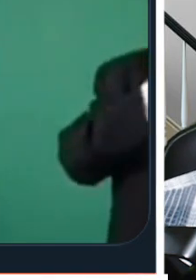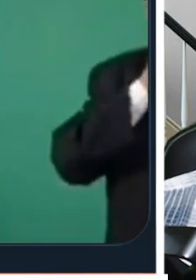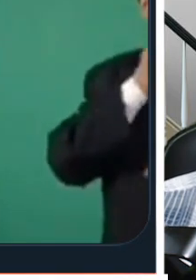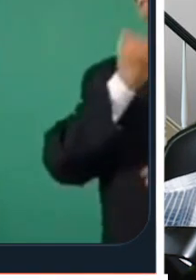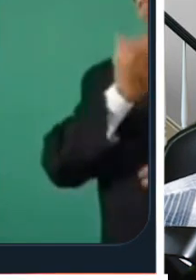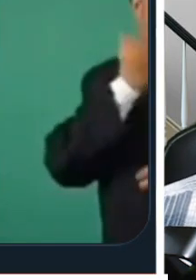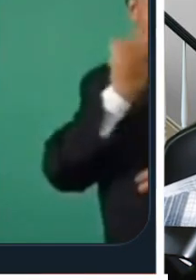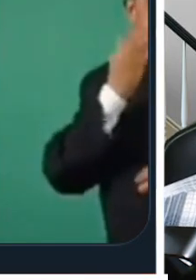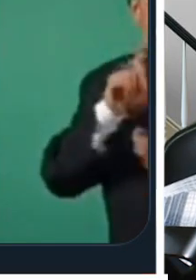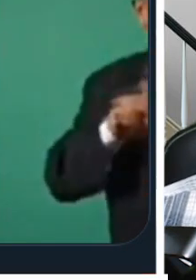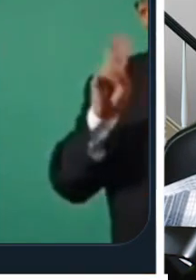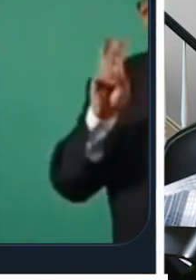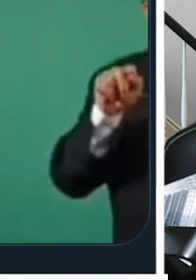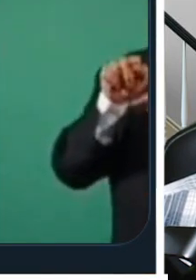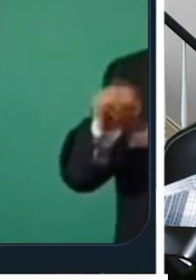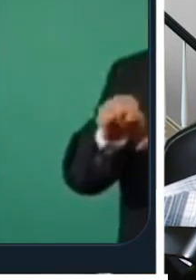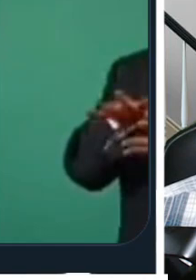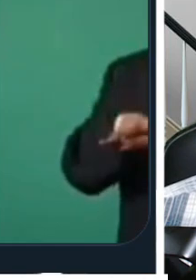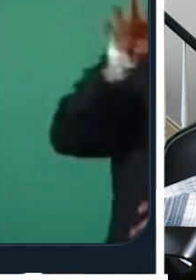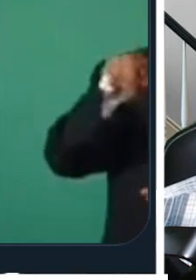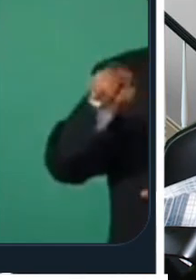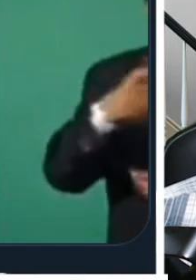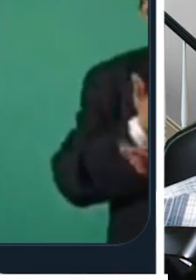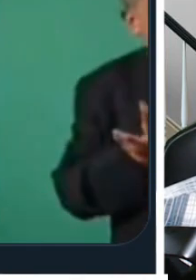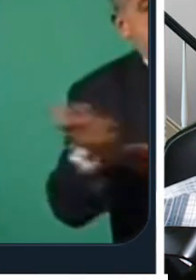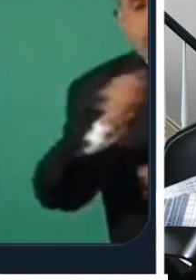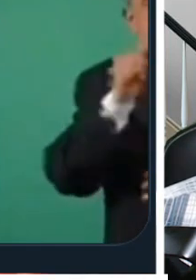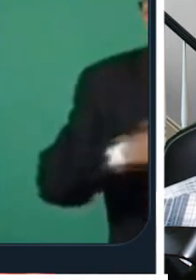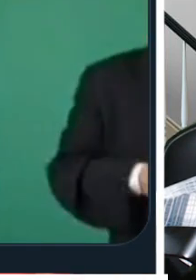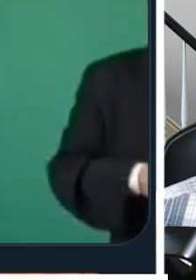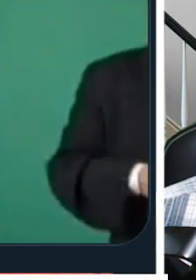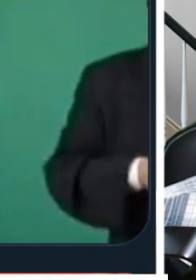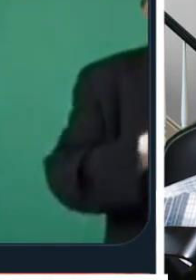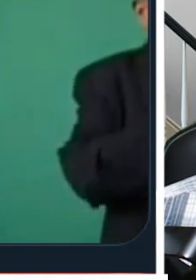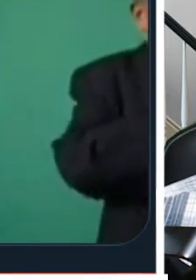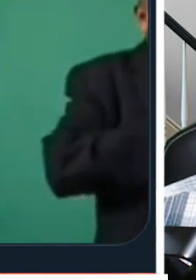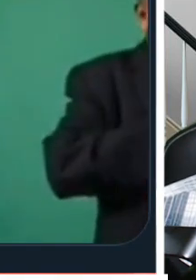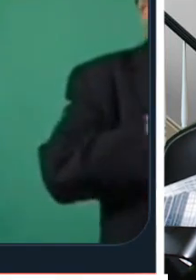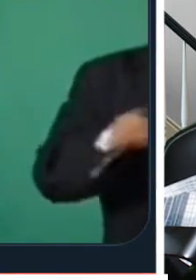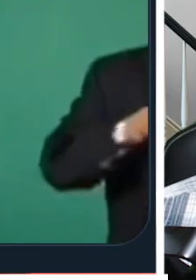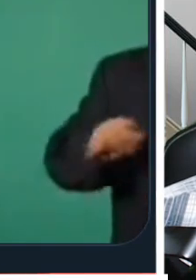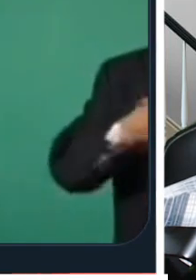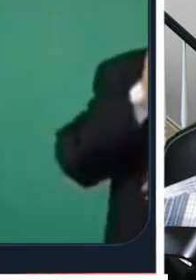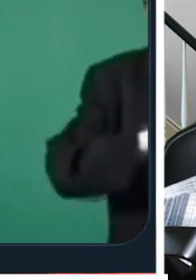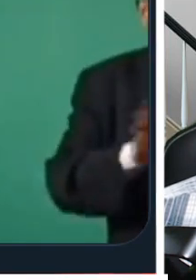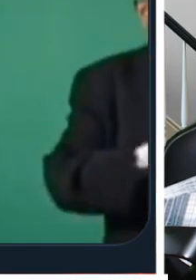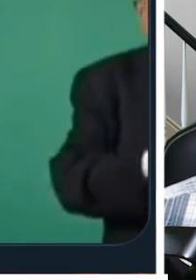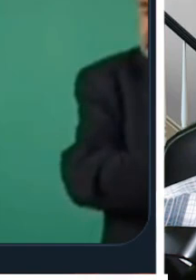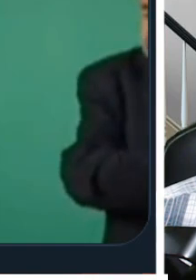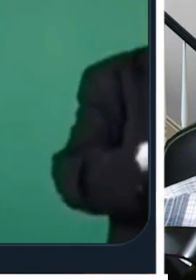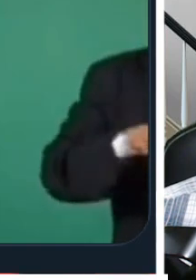mayoría no cobran los presidentes municipales ni